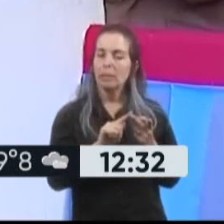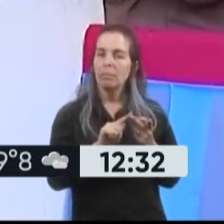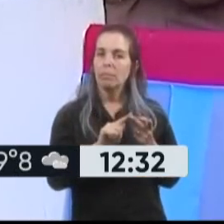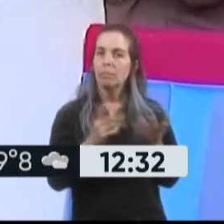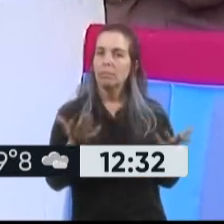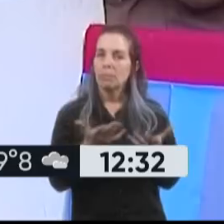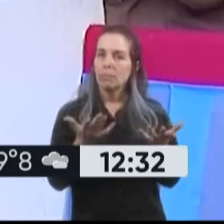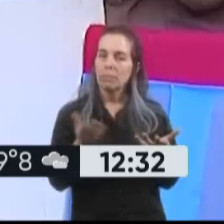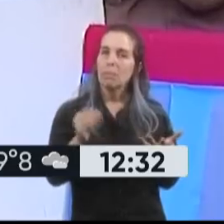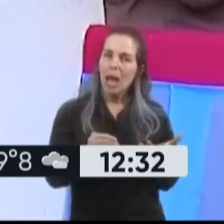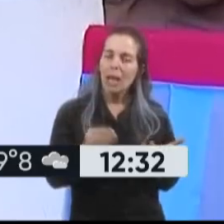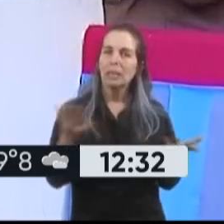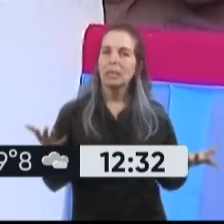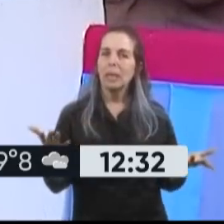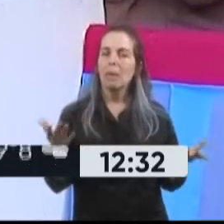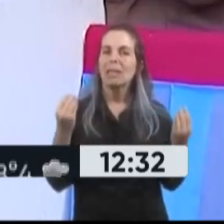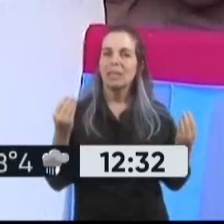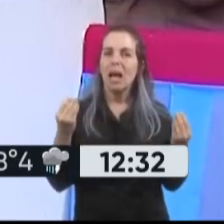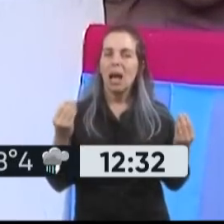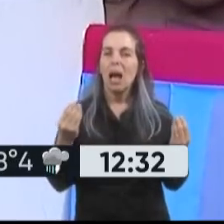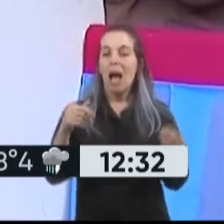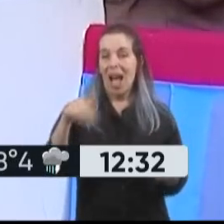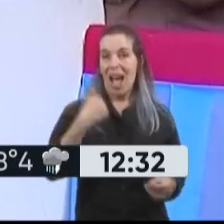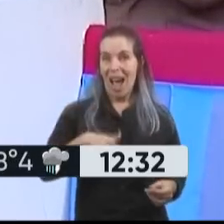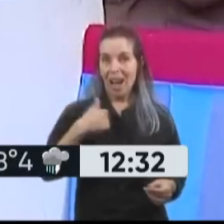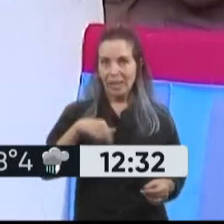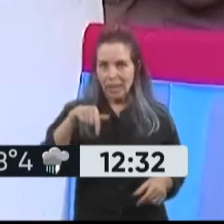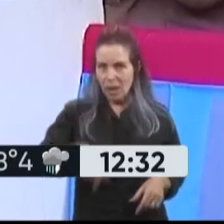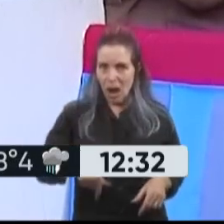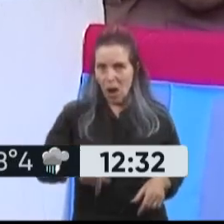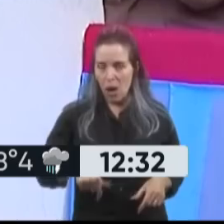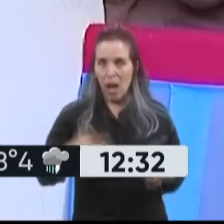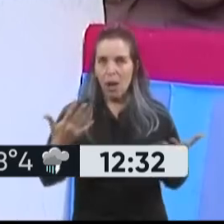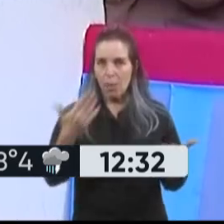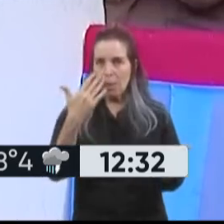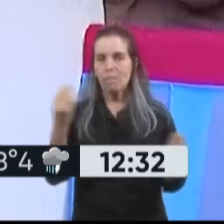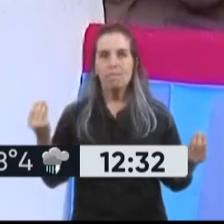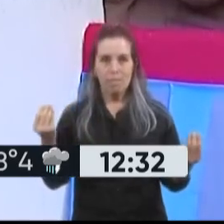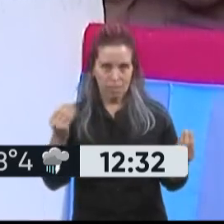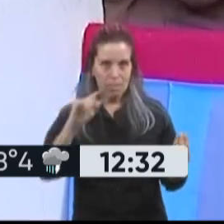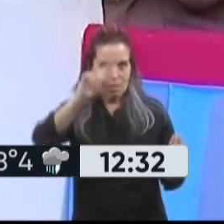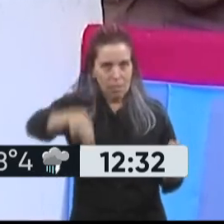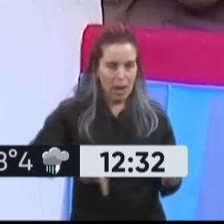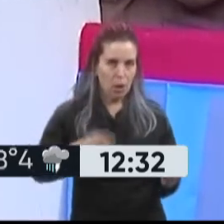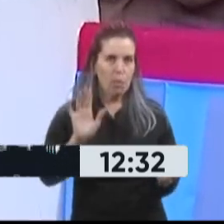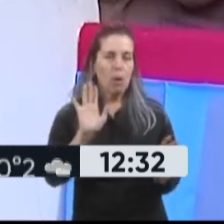profundizándose con la recuperación en el ciclo de stocks, Argentina se encuentra frente a una recuperación